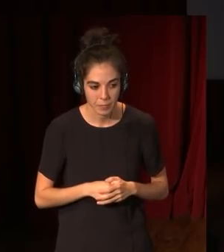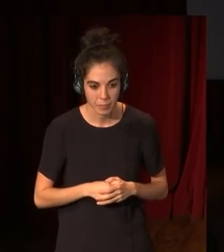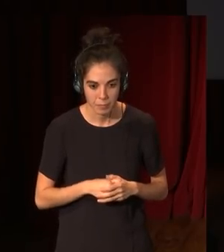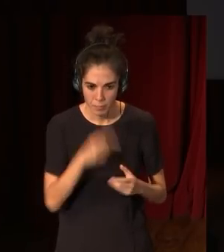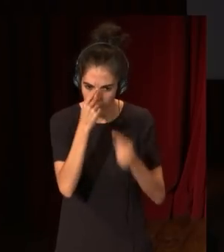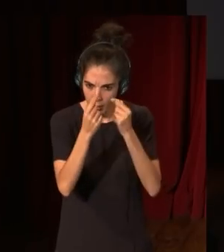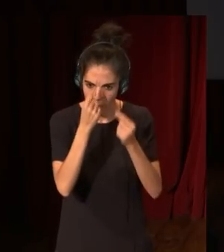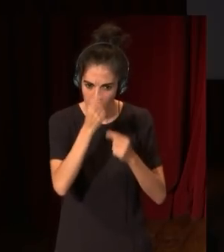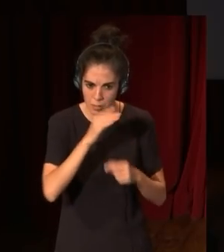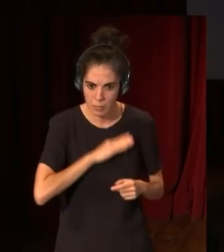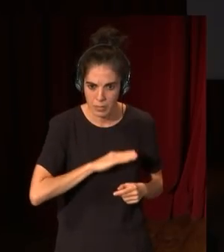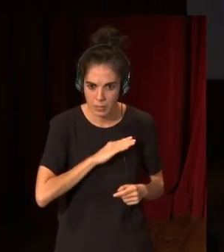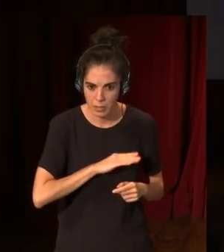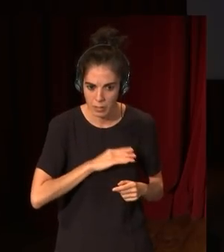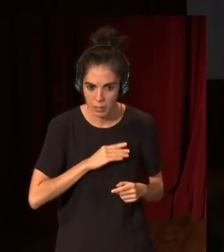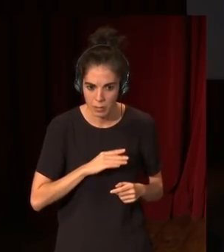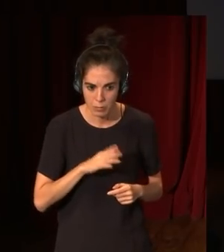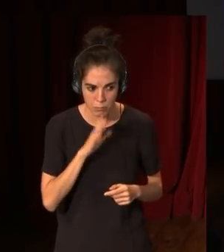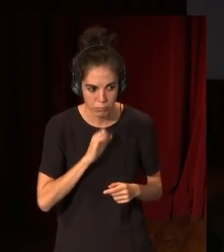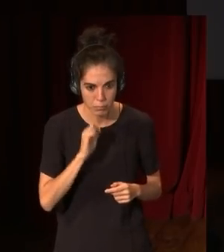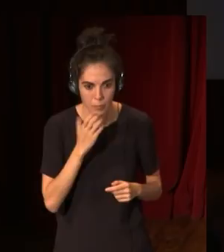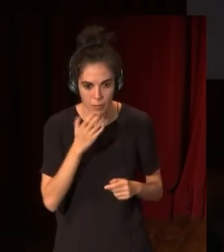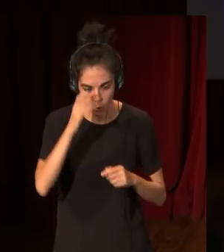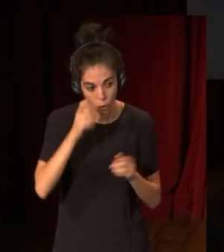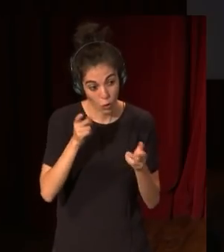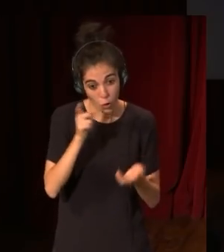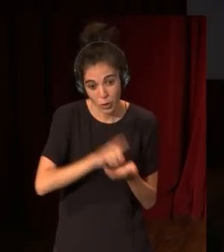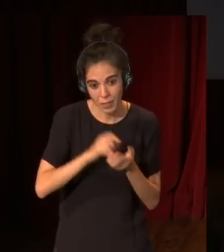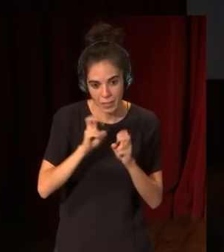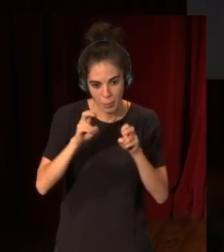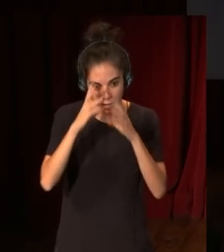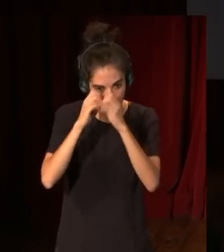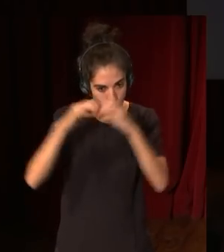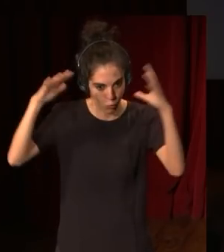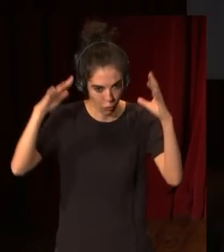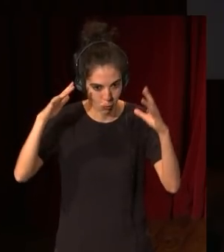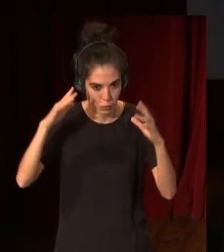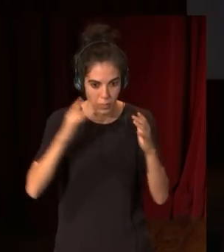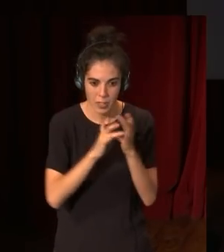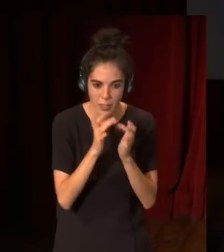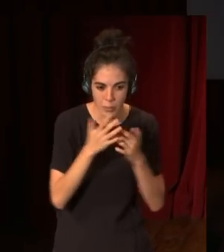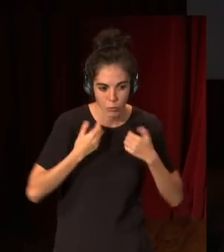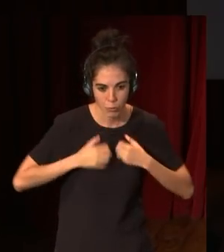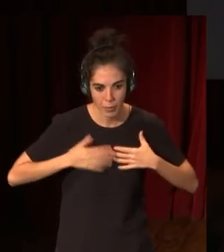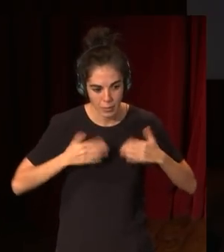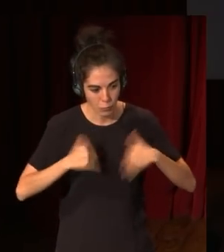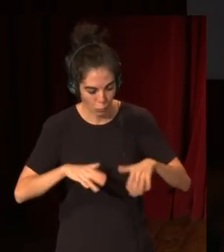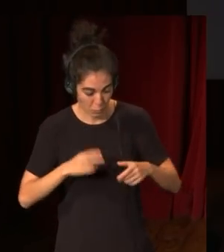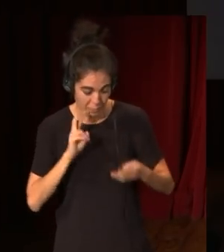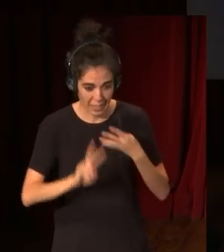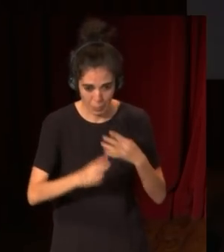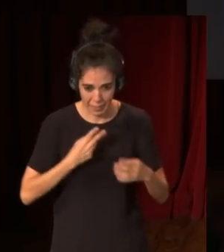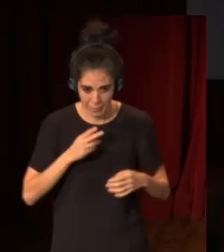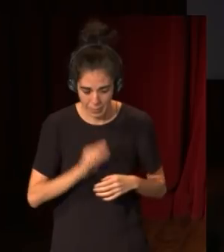detalles de sofisticación illusionist y acá otra vez aquí representa este cristo desnudo con esta gasa transparente